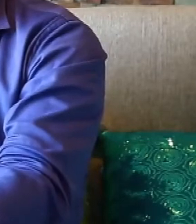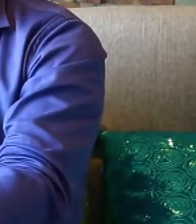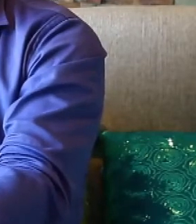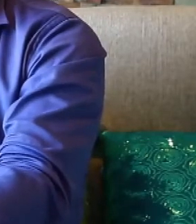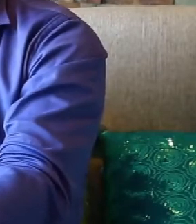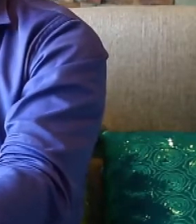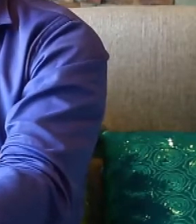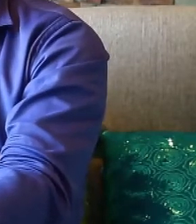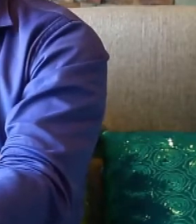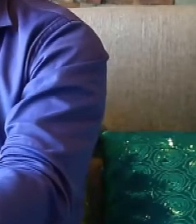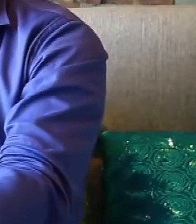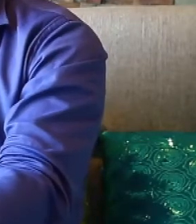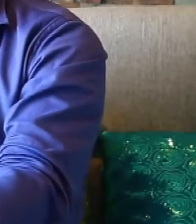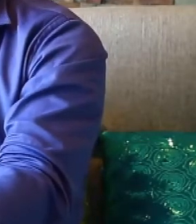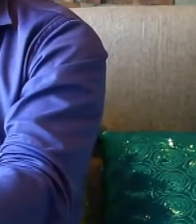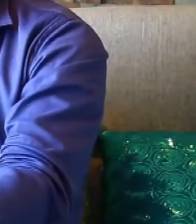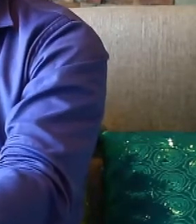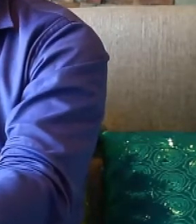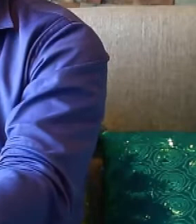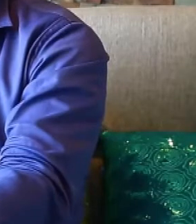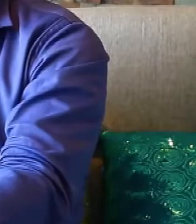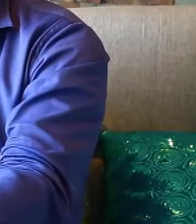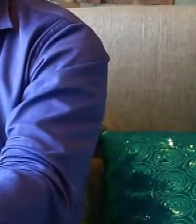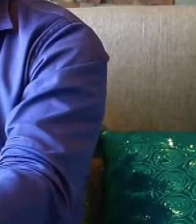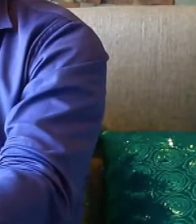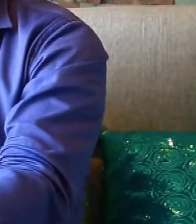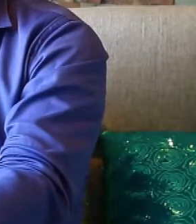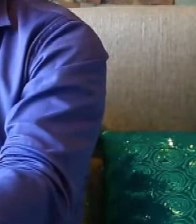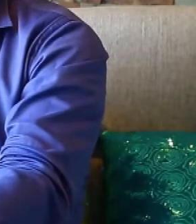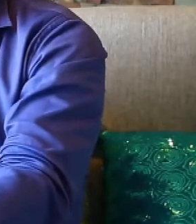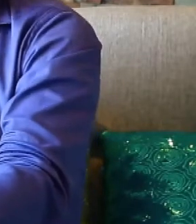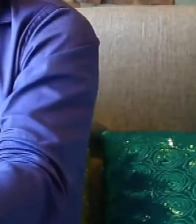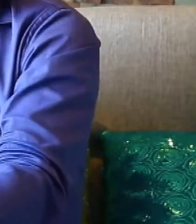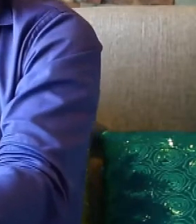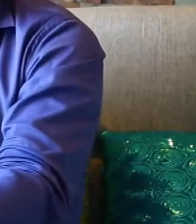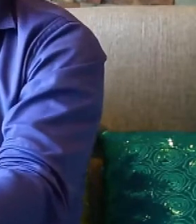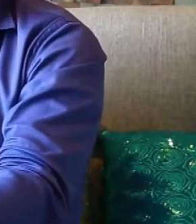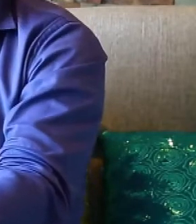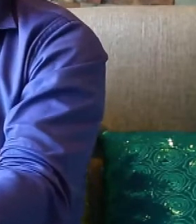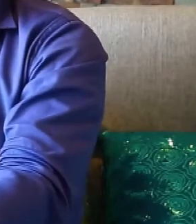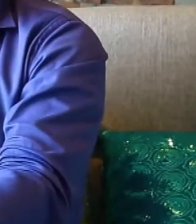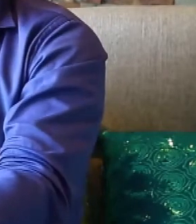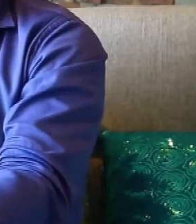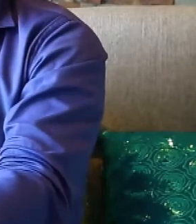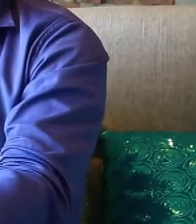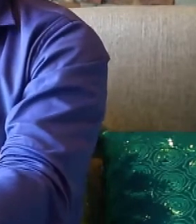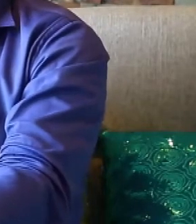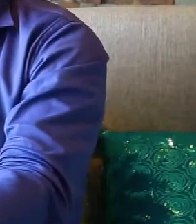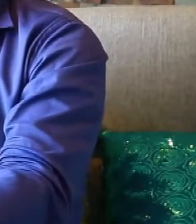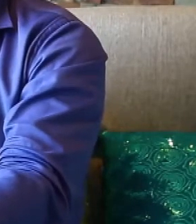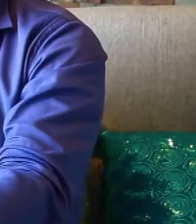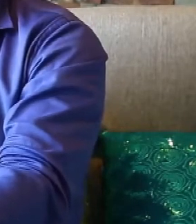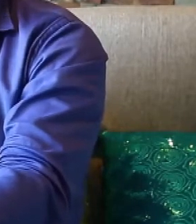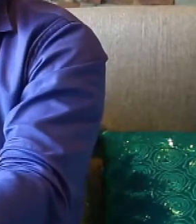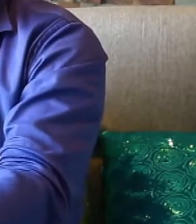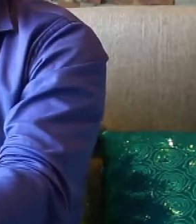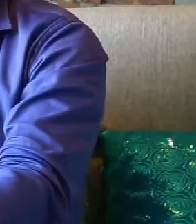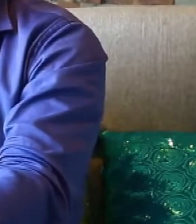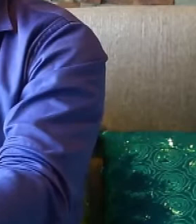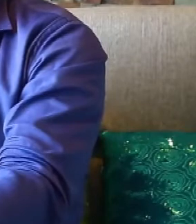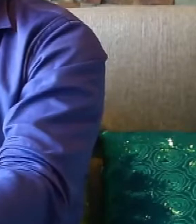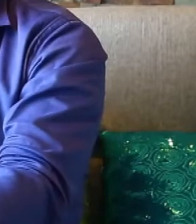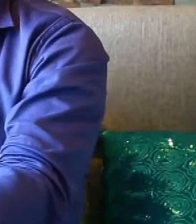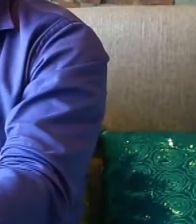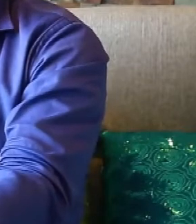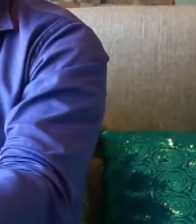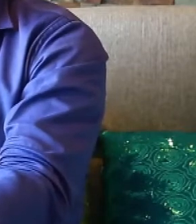esa zona de confort, de esa zona de comodidad donde estás, pues toda la vida te vas a quedar ahí. Es un desafío, eso es lo que tenemos que